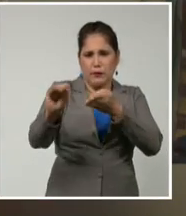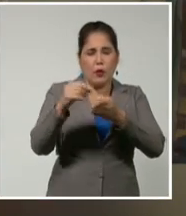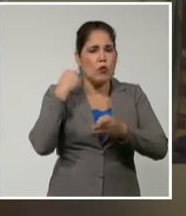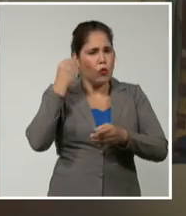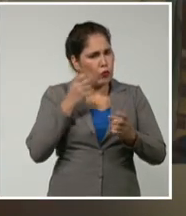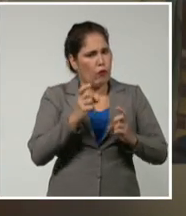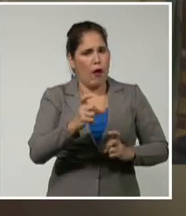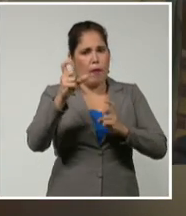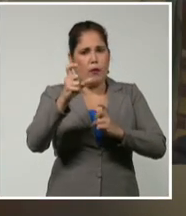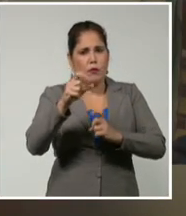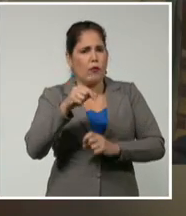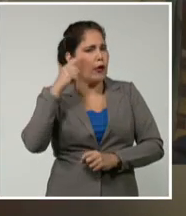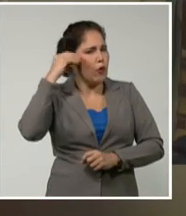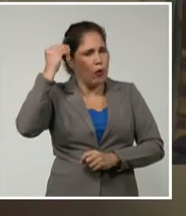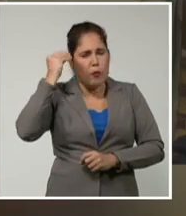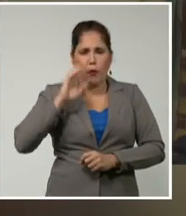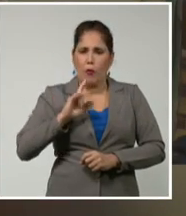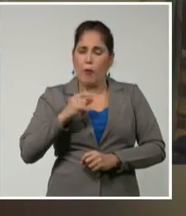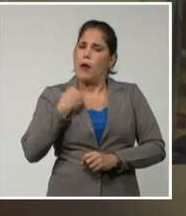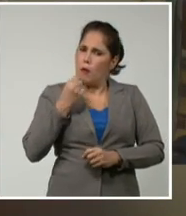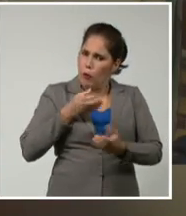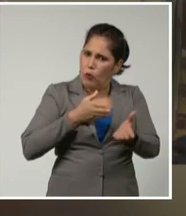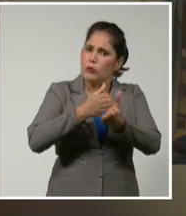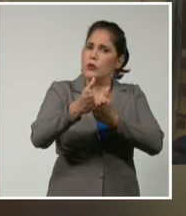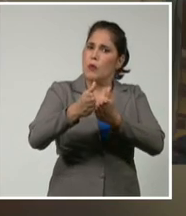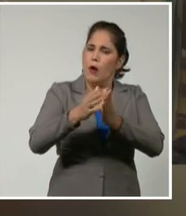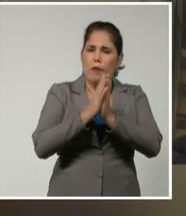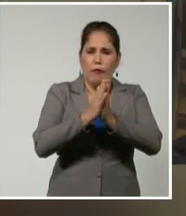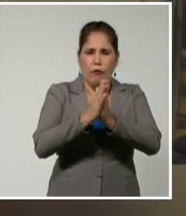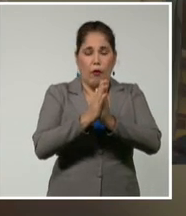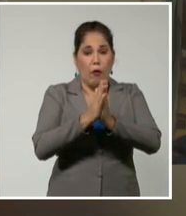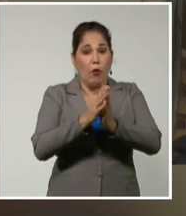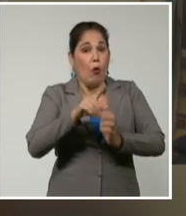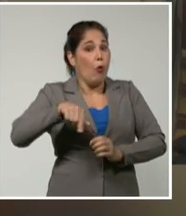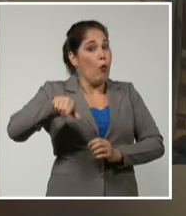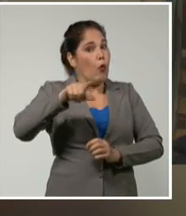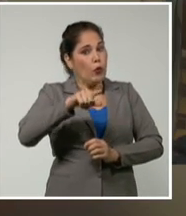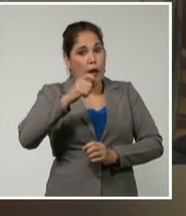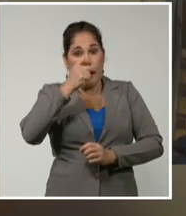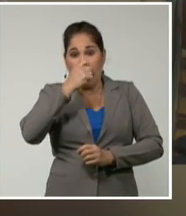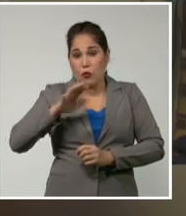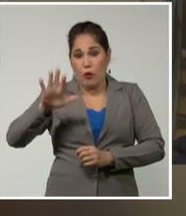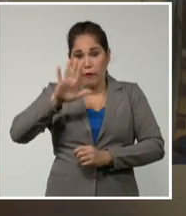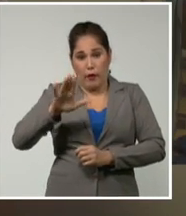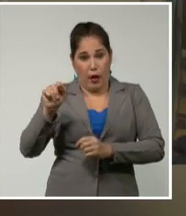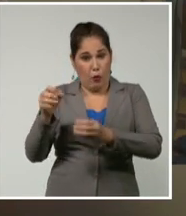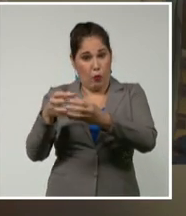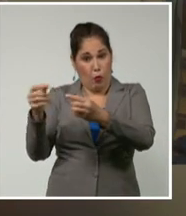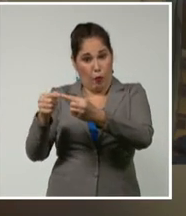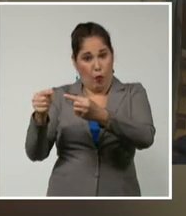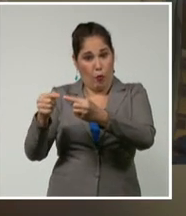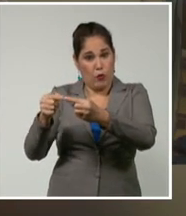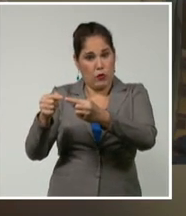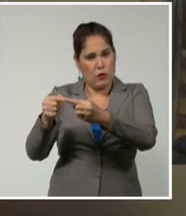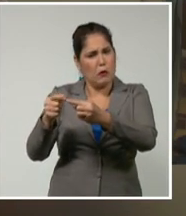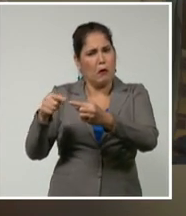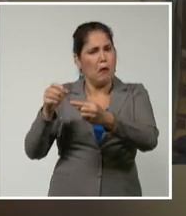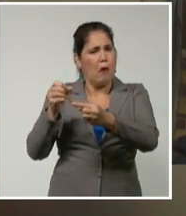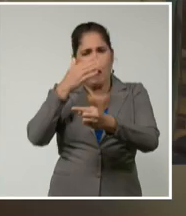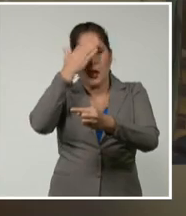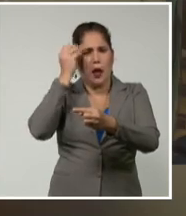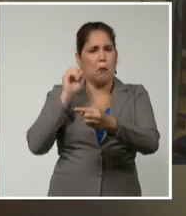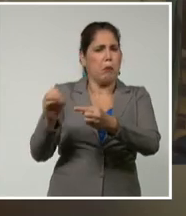vencer, no se vayan a rendir, que los sudafricanos y la UNITA